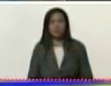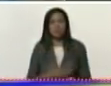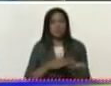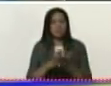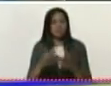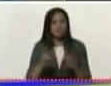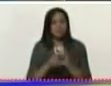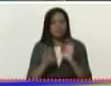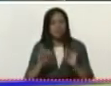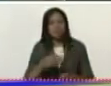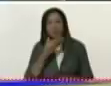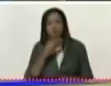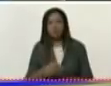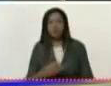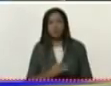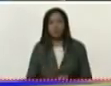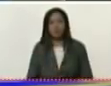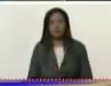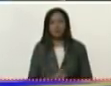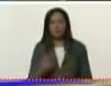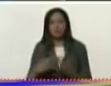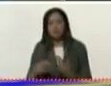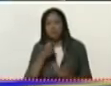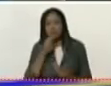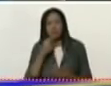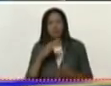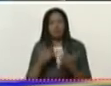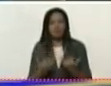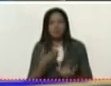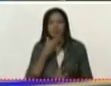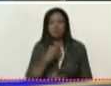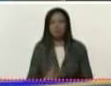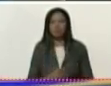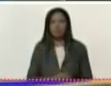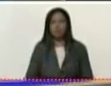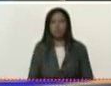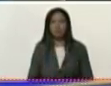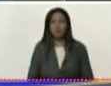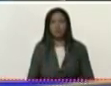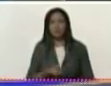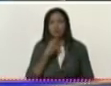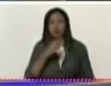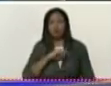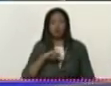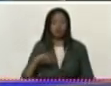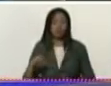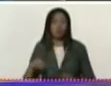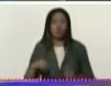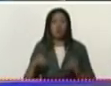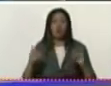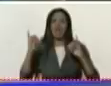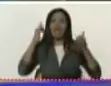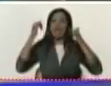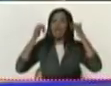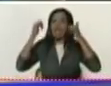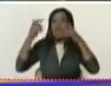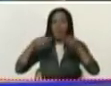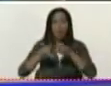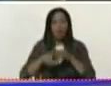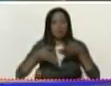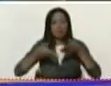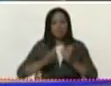Garanticemos las Navidades, cosa más hermosa que la Navidad, cuando celebramos el nacimiento del Niño